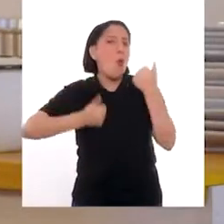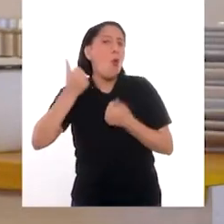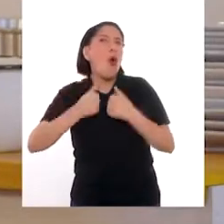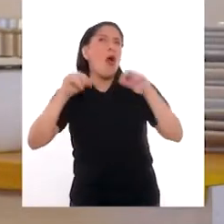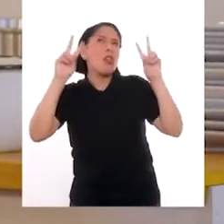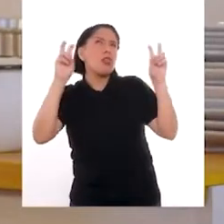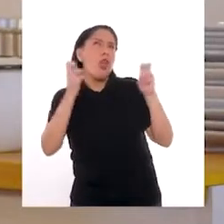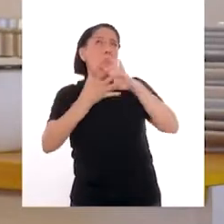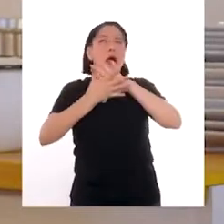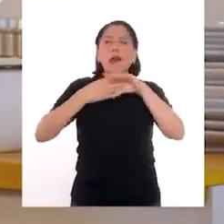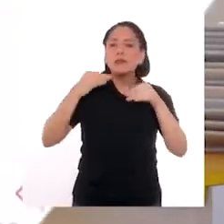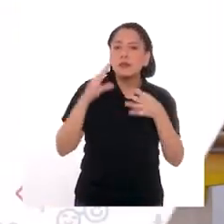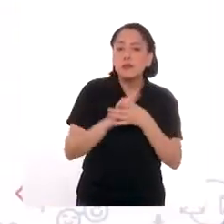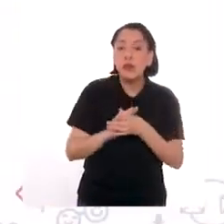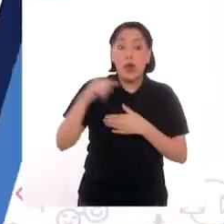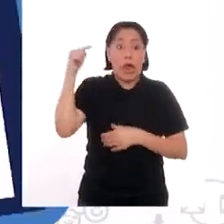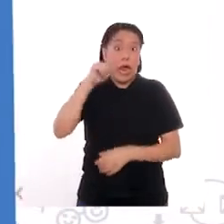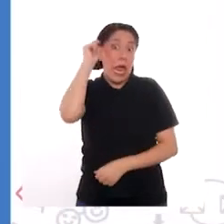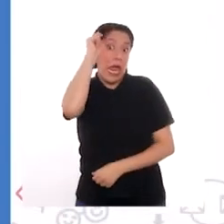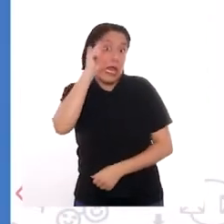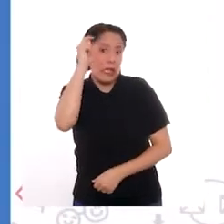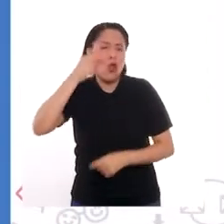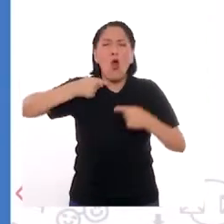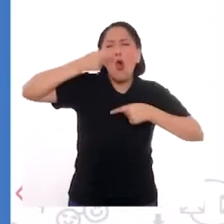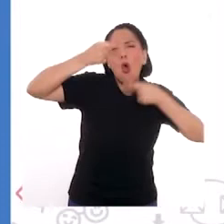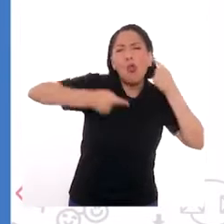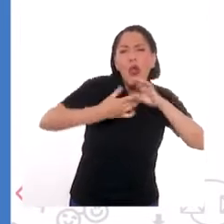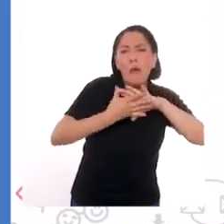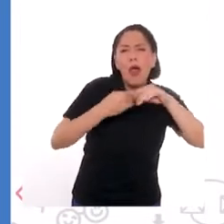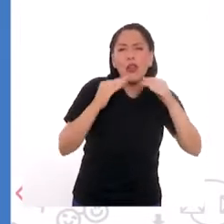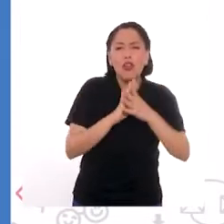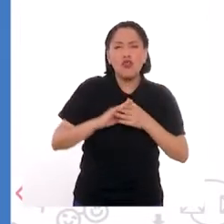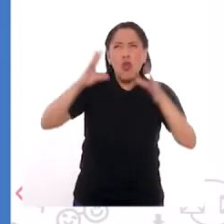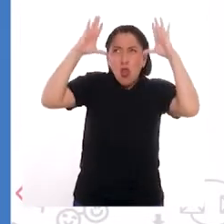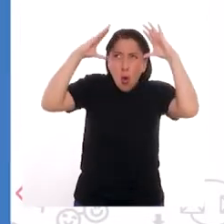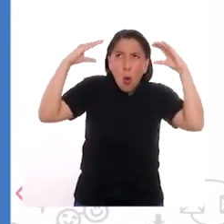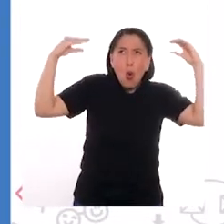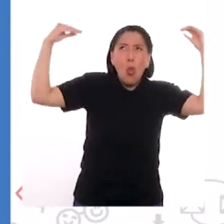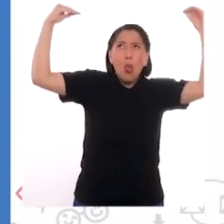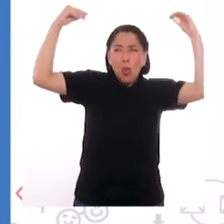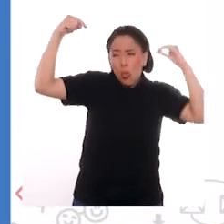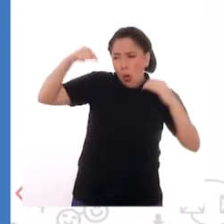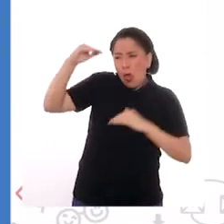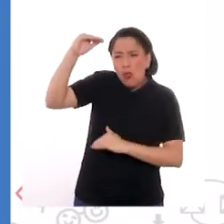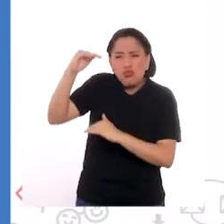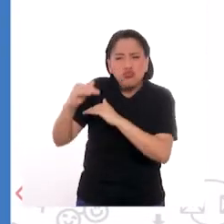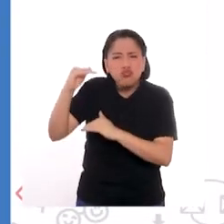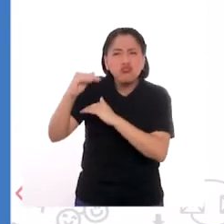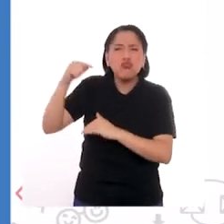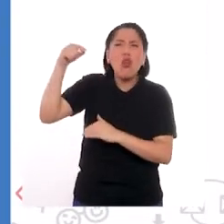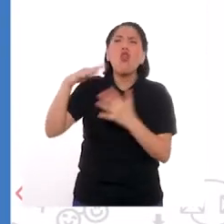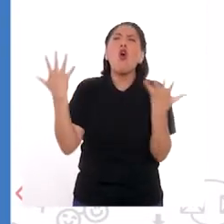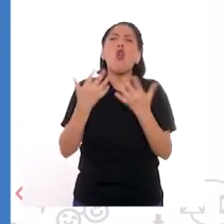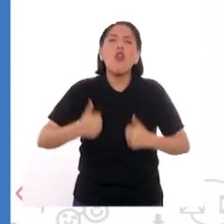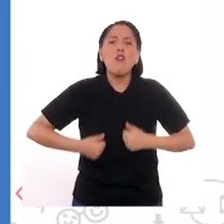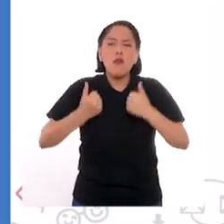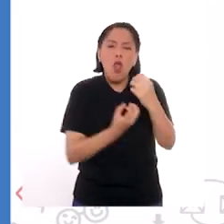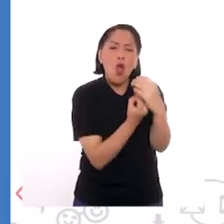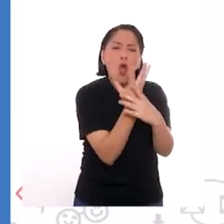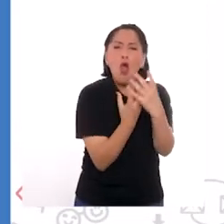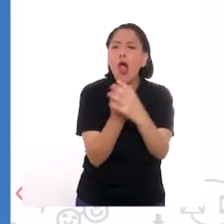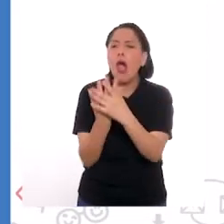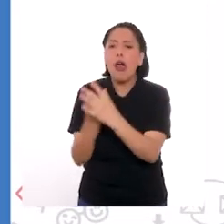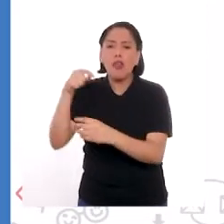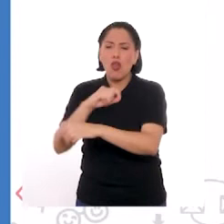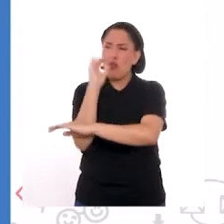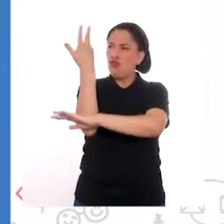qué trata la historia. El tío Alfonso contaba la historia de un pequeño duende que vivía en la higuera de un jardín y que